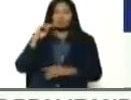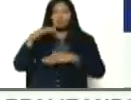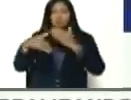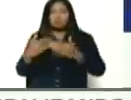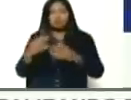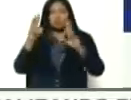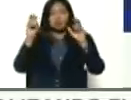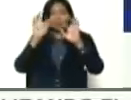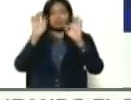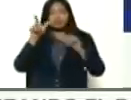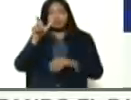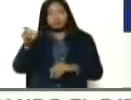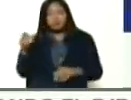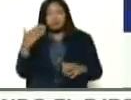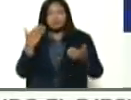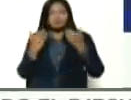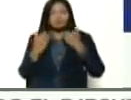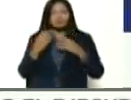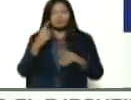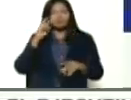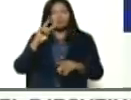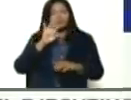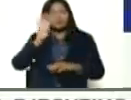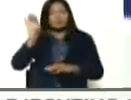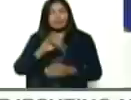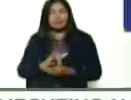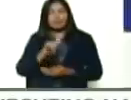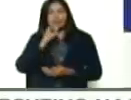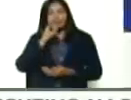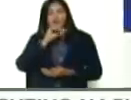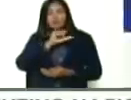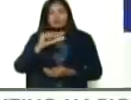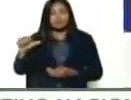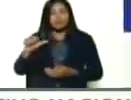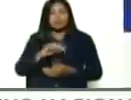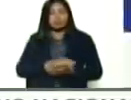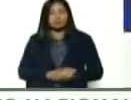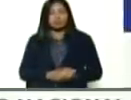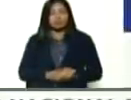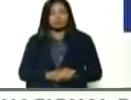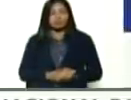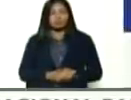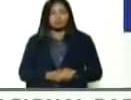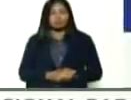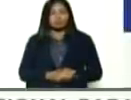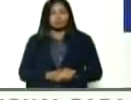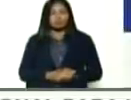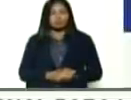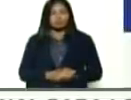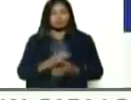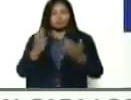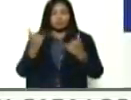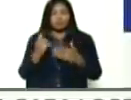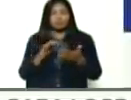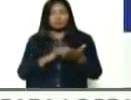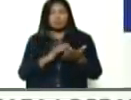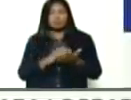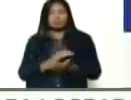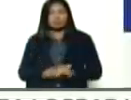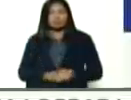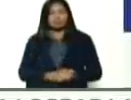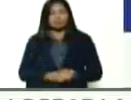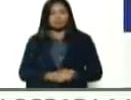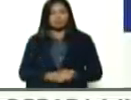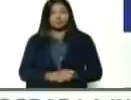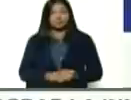nuevas variantes que estén circulando en el país informe semanal dame mi cosa lanza las vacas